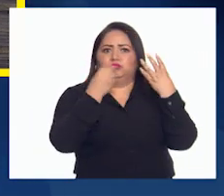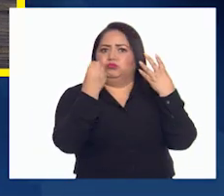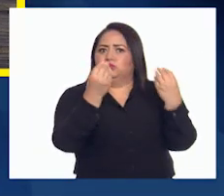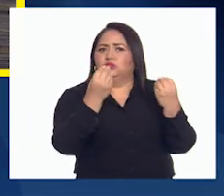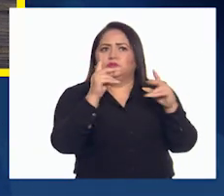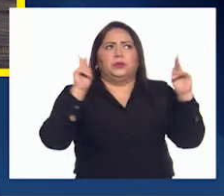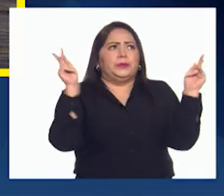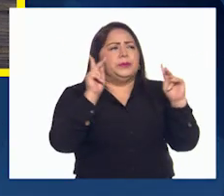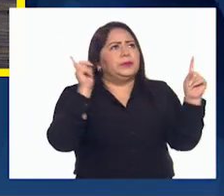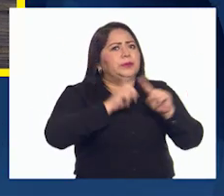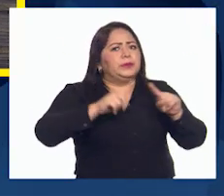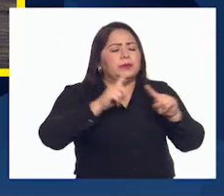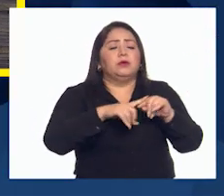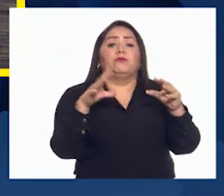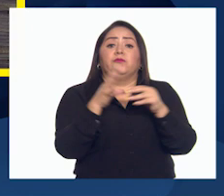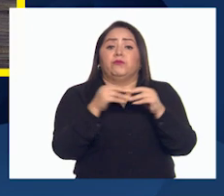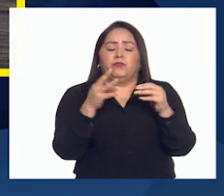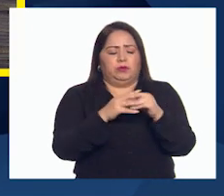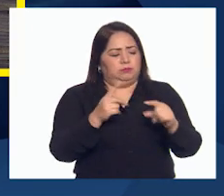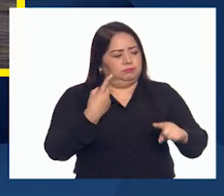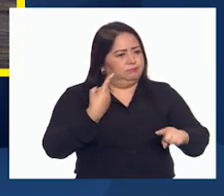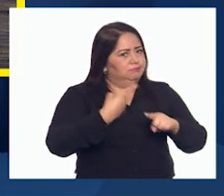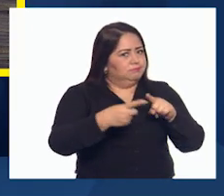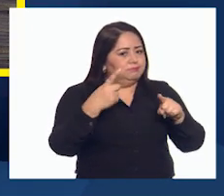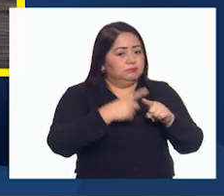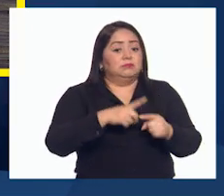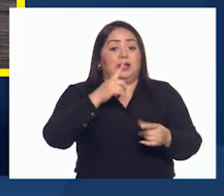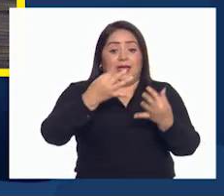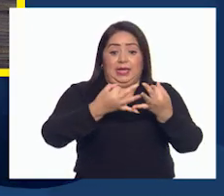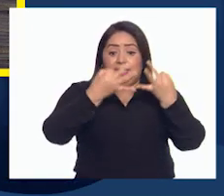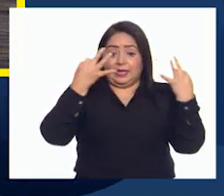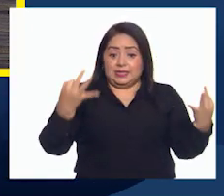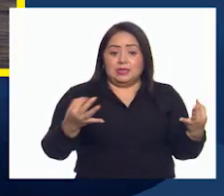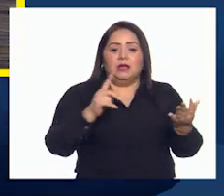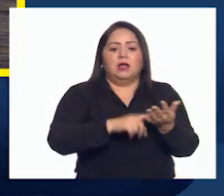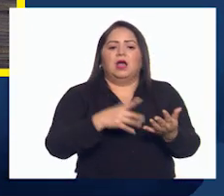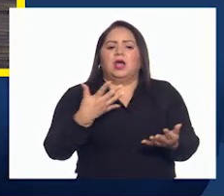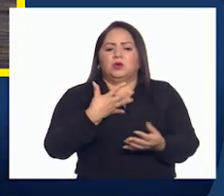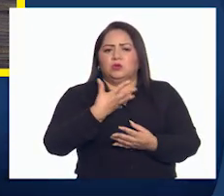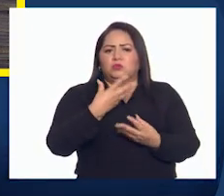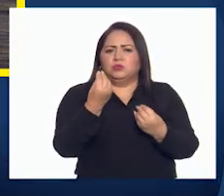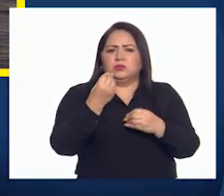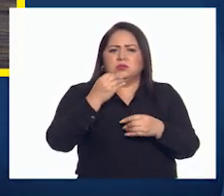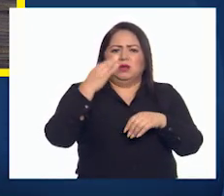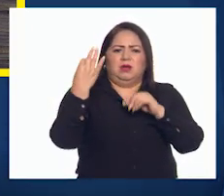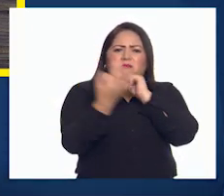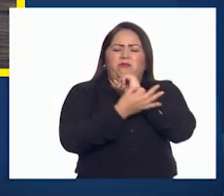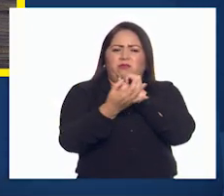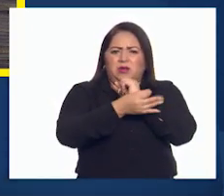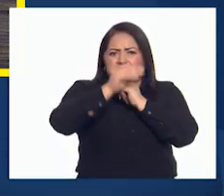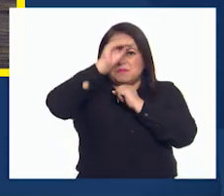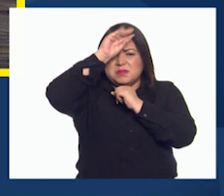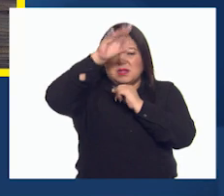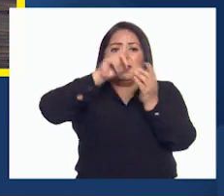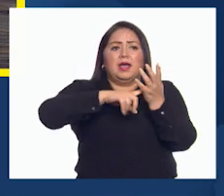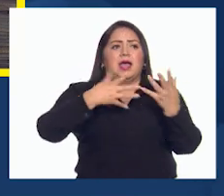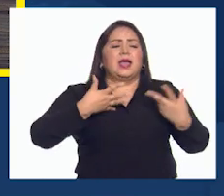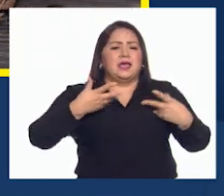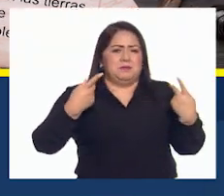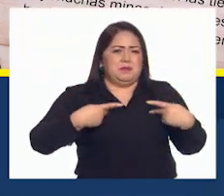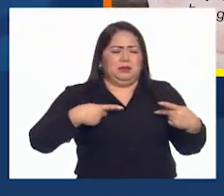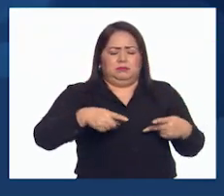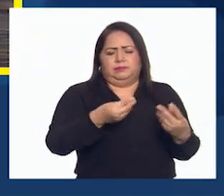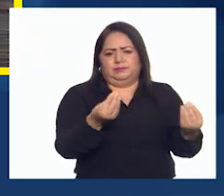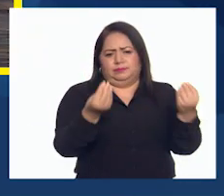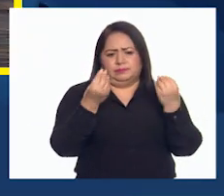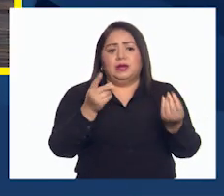de aves, y frutas muy diversas. En las tierras hay muchas minas de metales, y hay gente en estimable